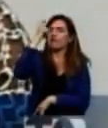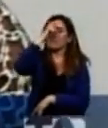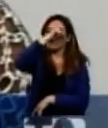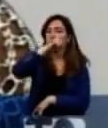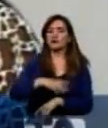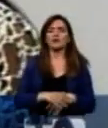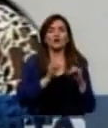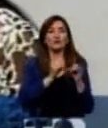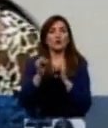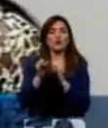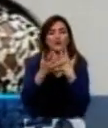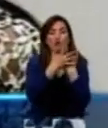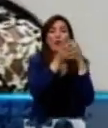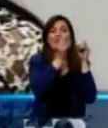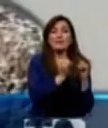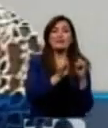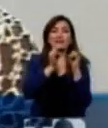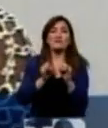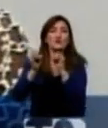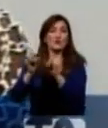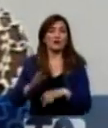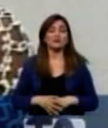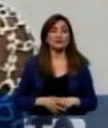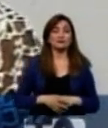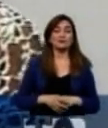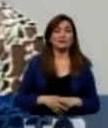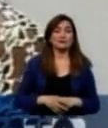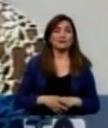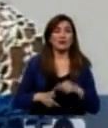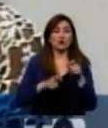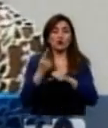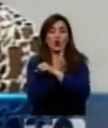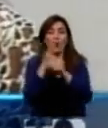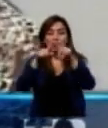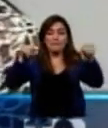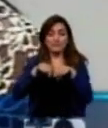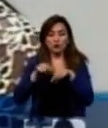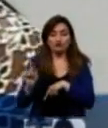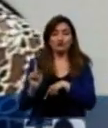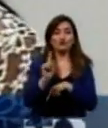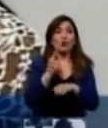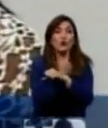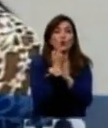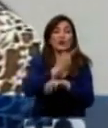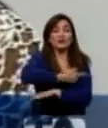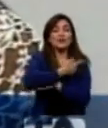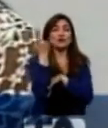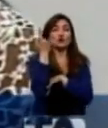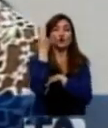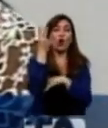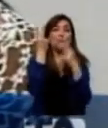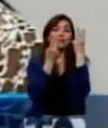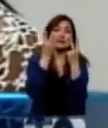ellos estarán en celdas individuales. Son personas que salen a patio una hora diaria. Hay 2 visitas